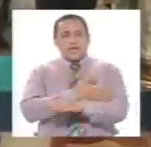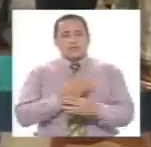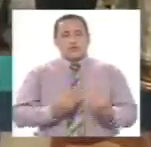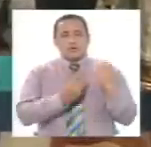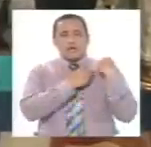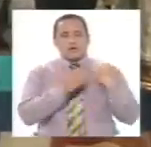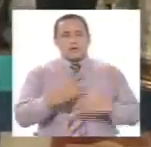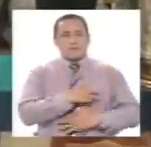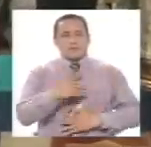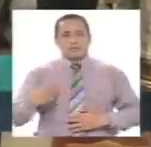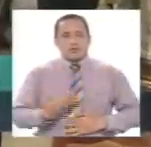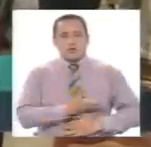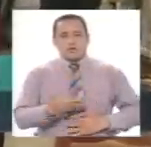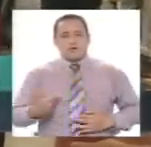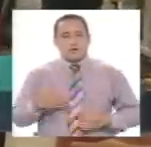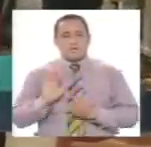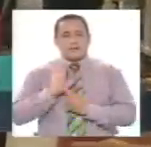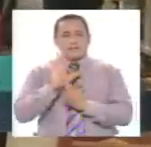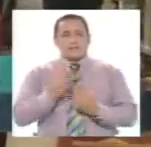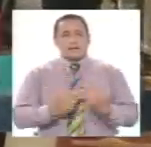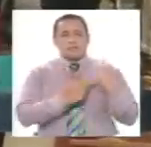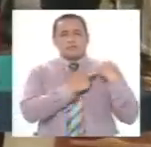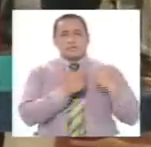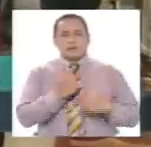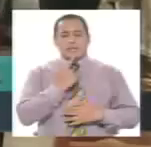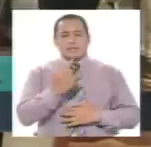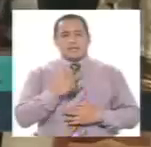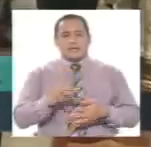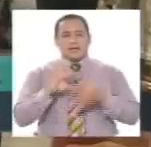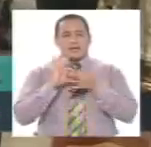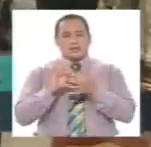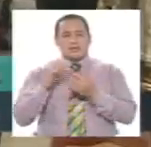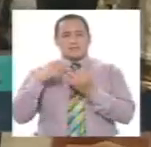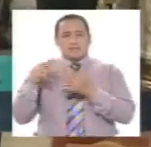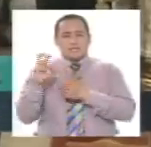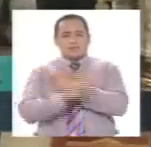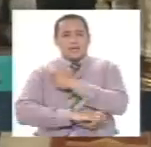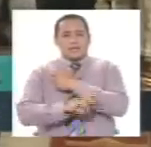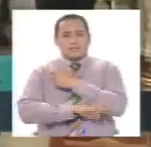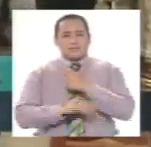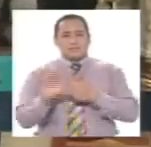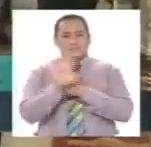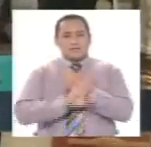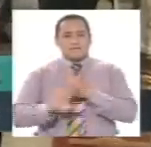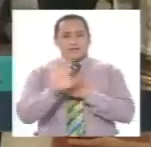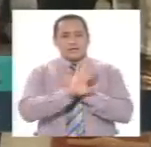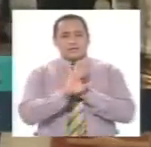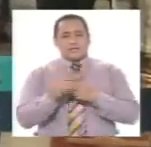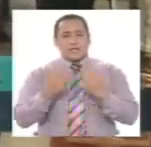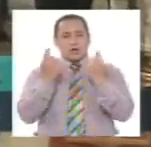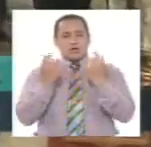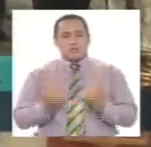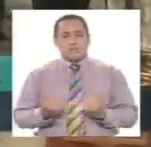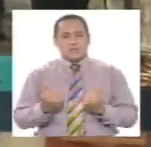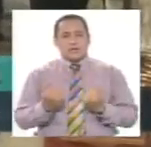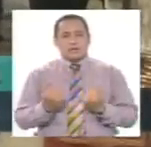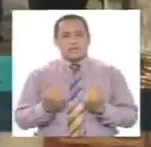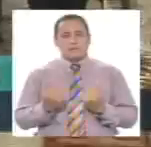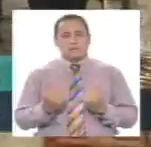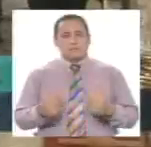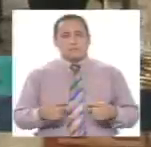de ministros de Estado formulan los titulares de Relaciones Exteriores, Defensa, Economía y